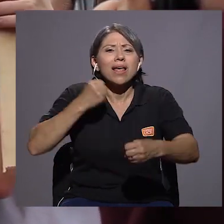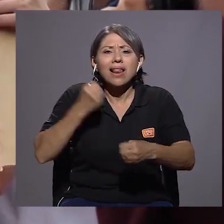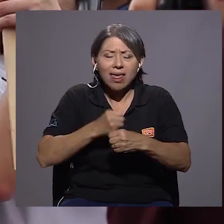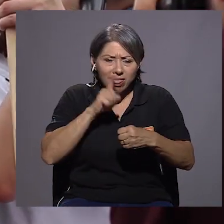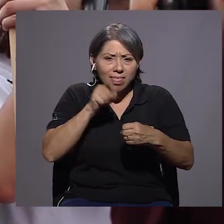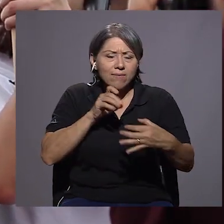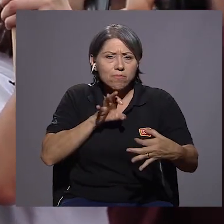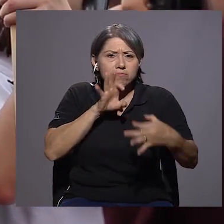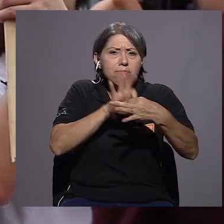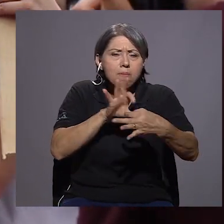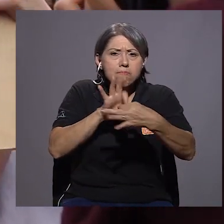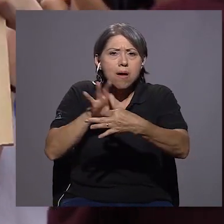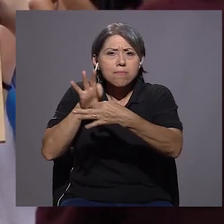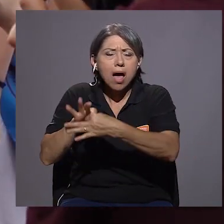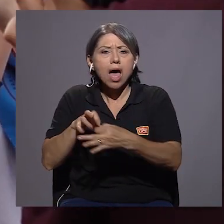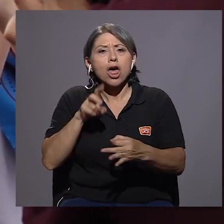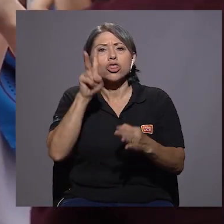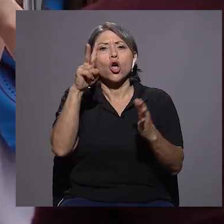la edad. Tiene